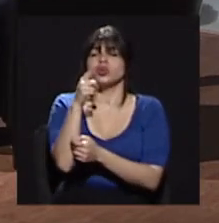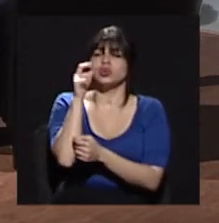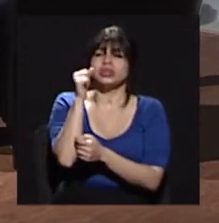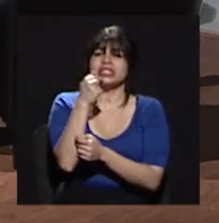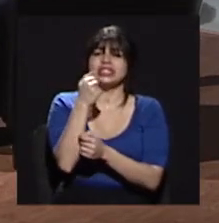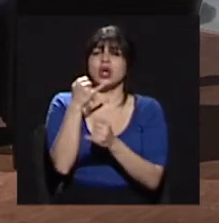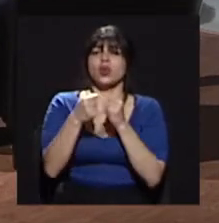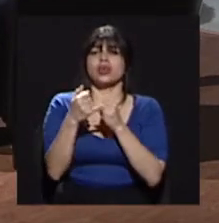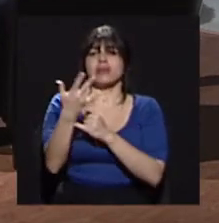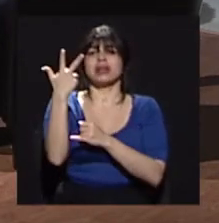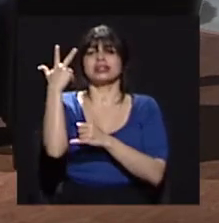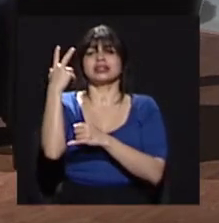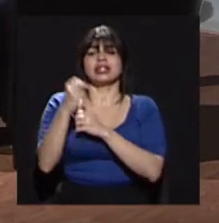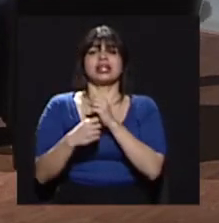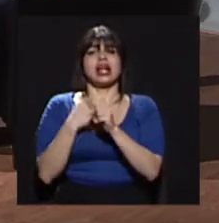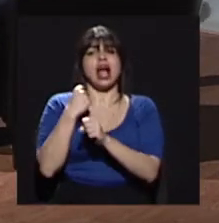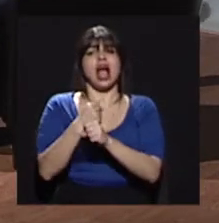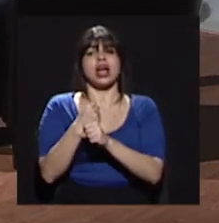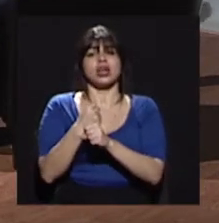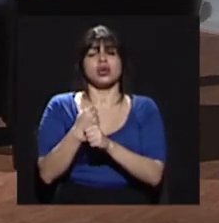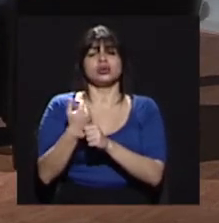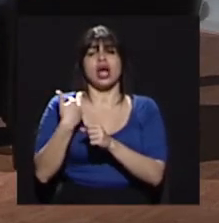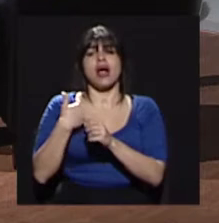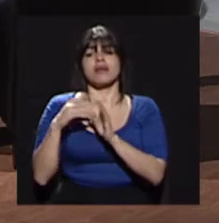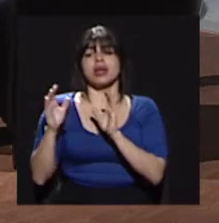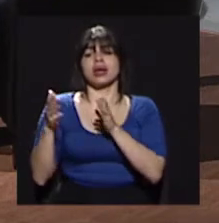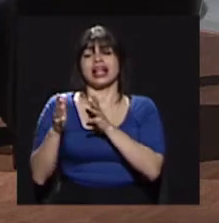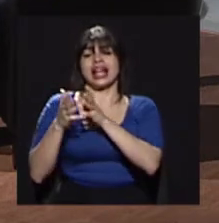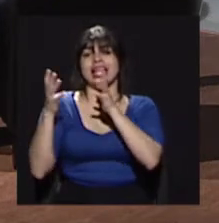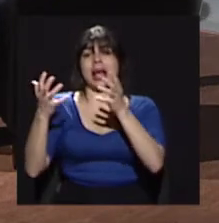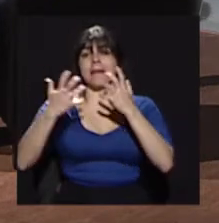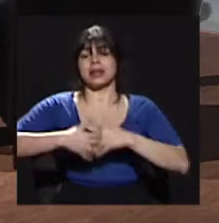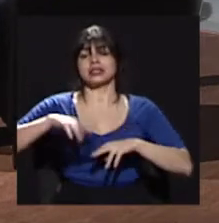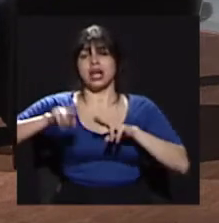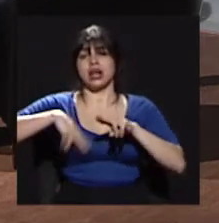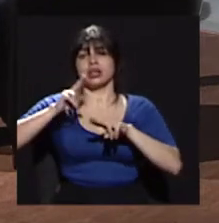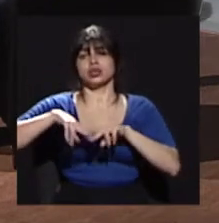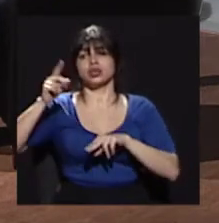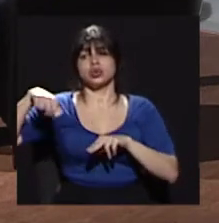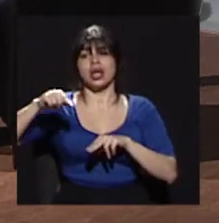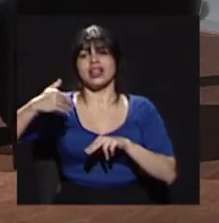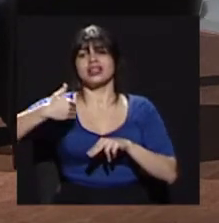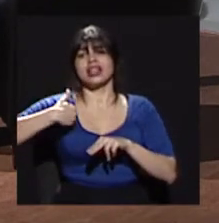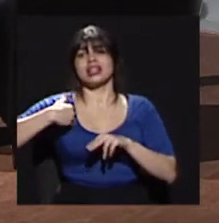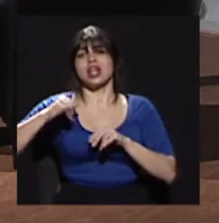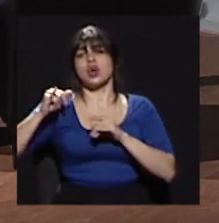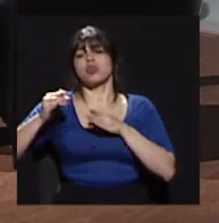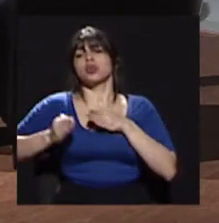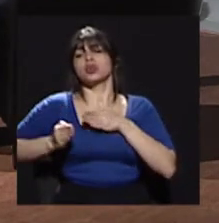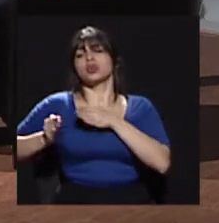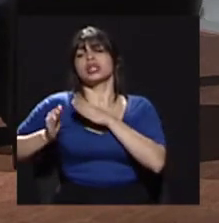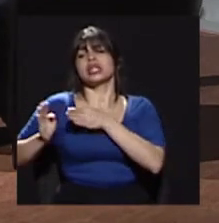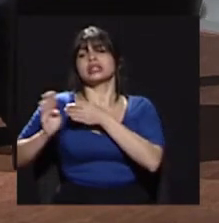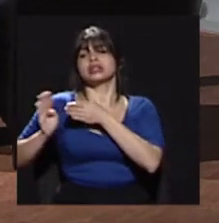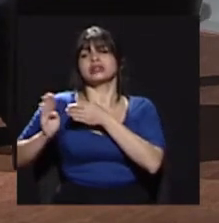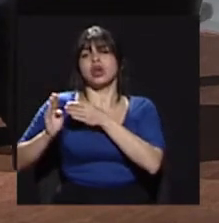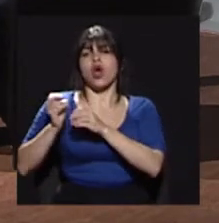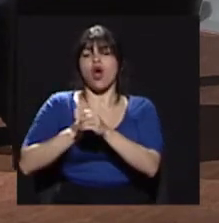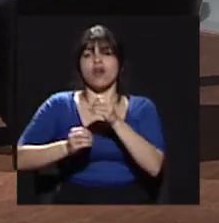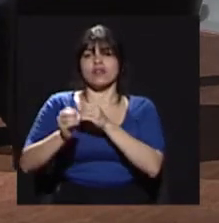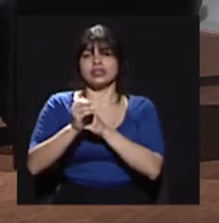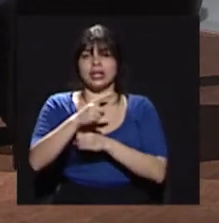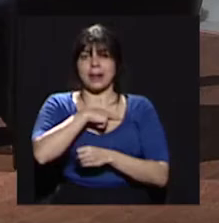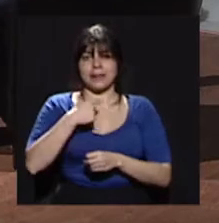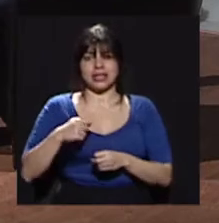últimos las últimas tres décadas había sectores del gran empresariado nacional que tenían un trillo por decirlo así directo hacia la oficina del